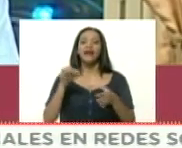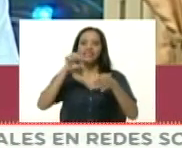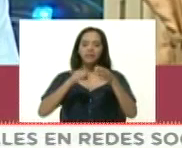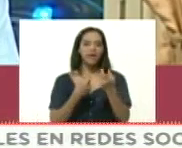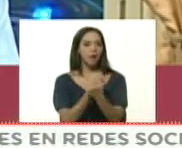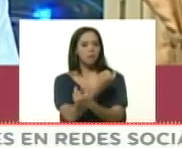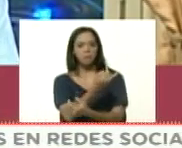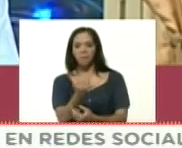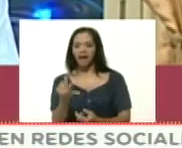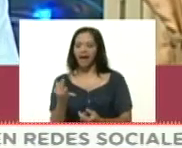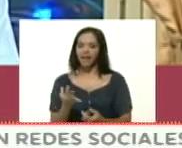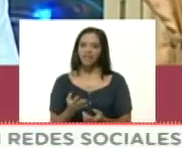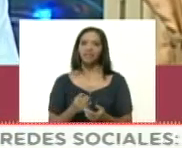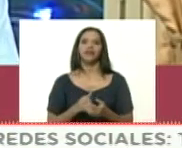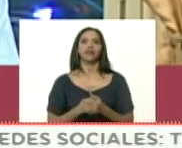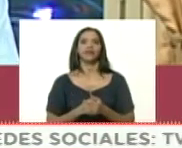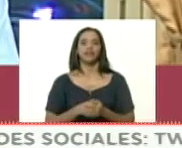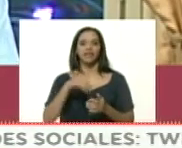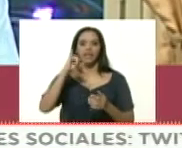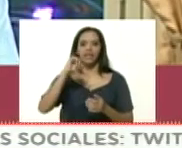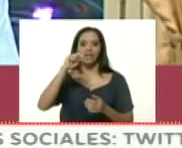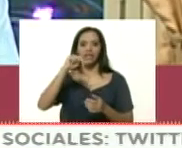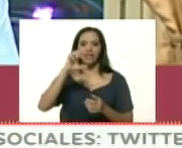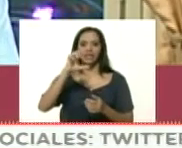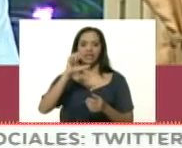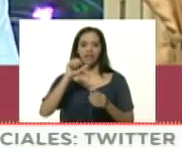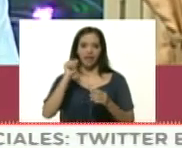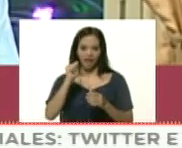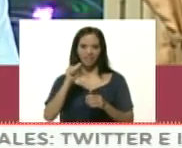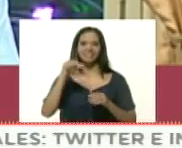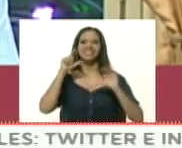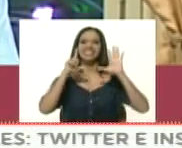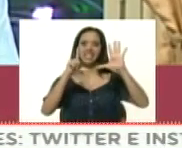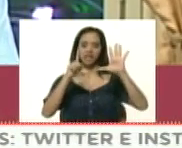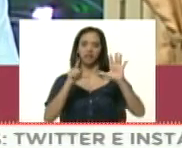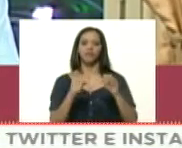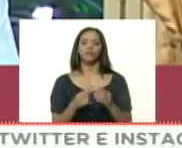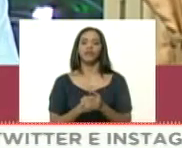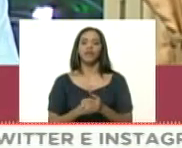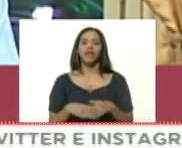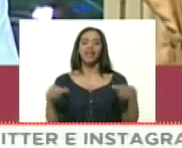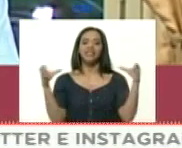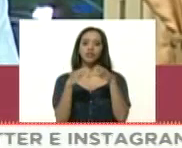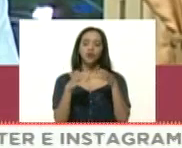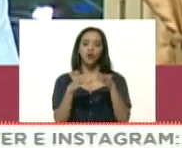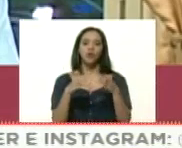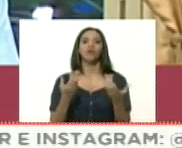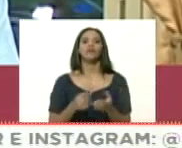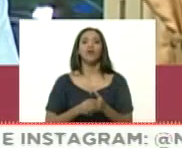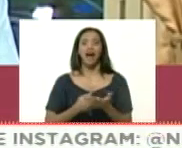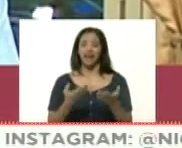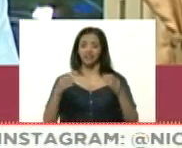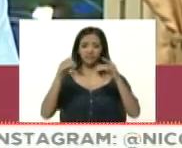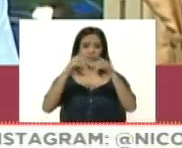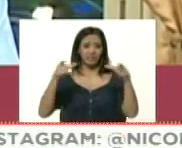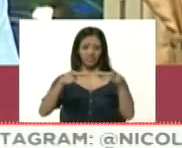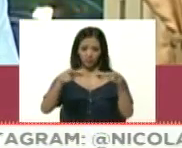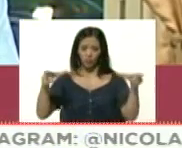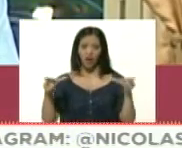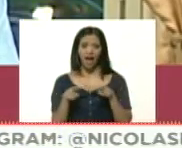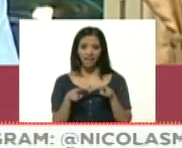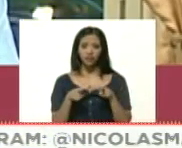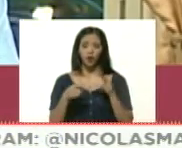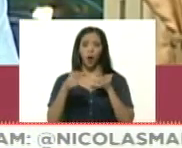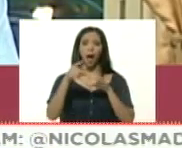variedad INEA 7. Allá se encuentra, en el sector El Mamonal, finca Laguna Alta, parroquia